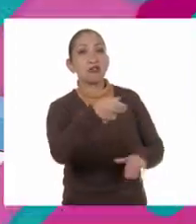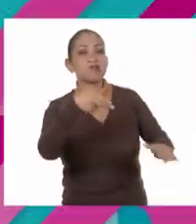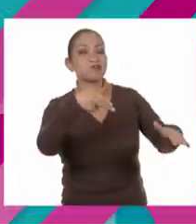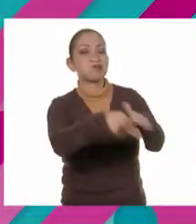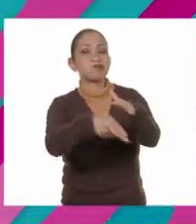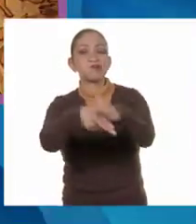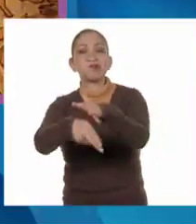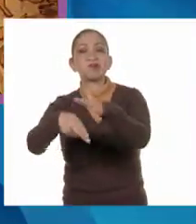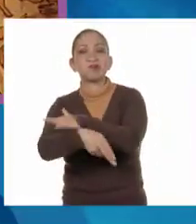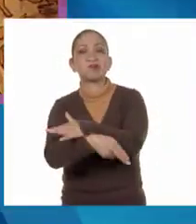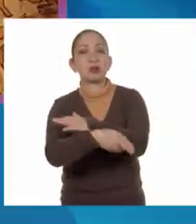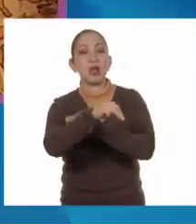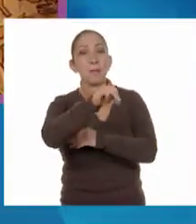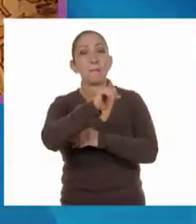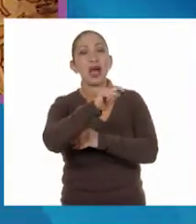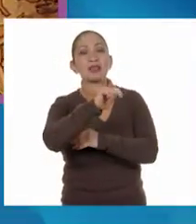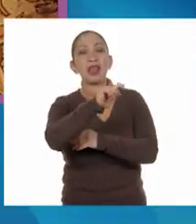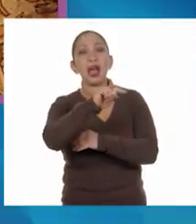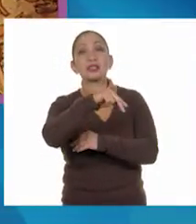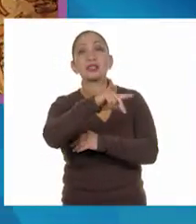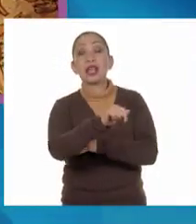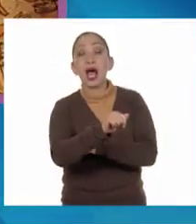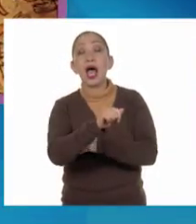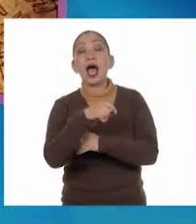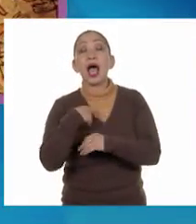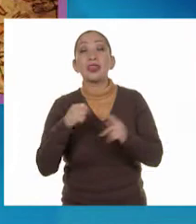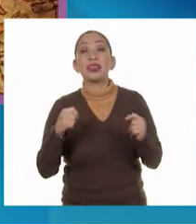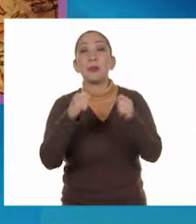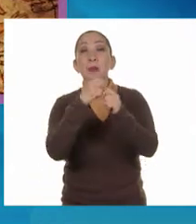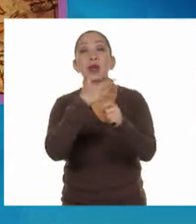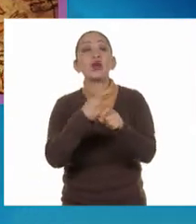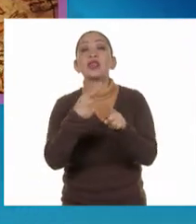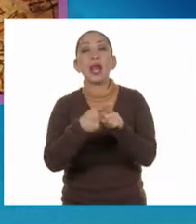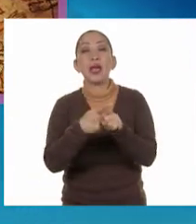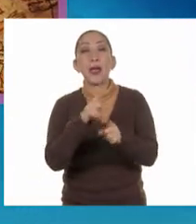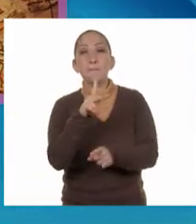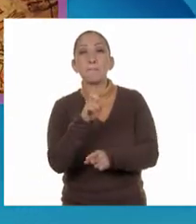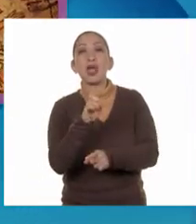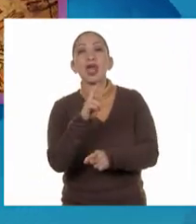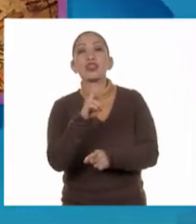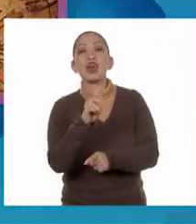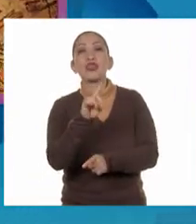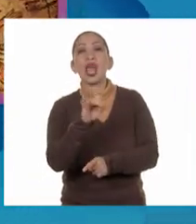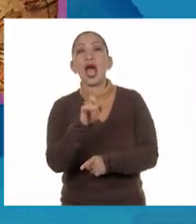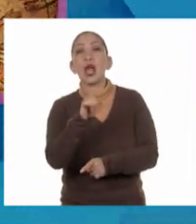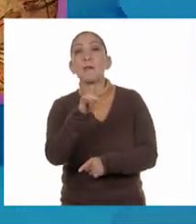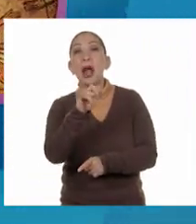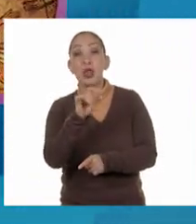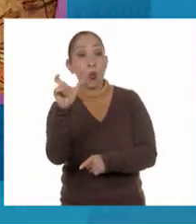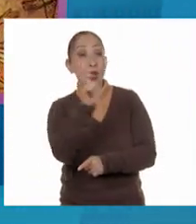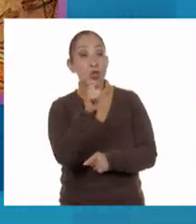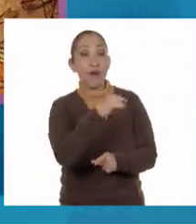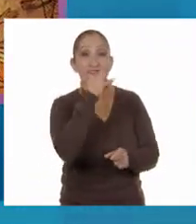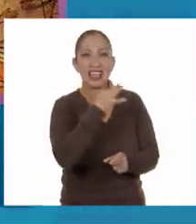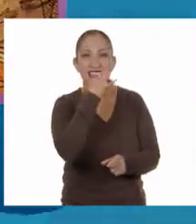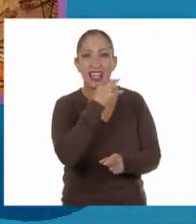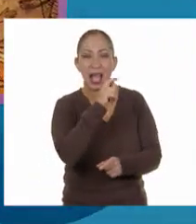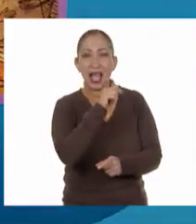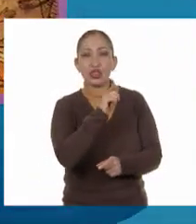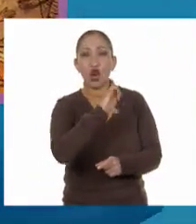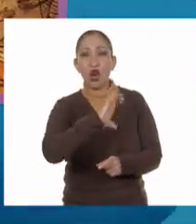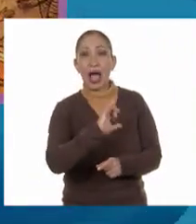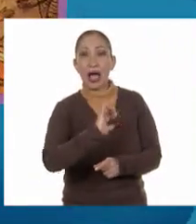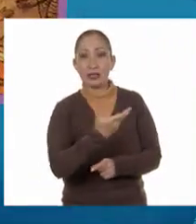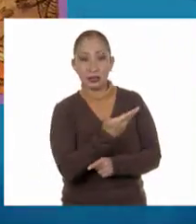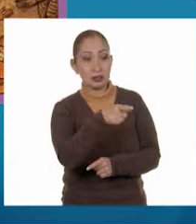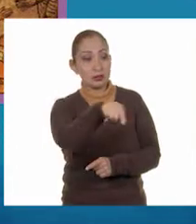matanza, la matanza del Templo Mayor, que se llevó a cabo por órdenes de Pedro de Alvarado durante la fiesta del Toxcatl, en la cual